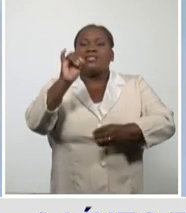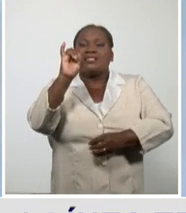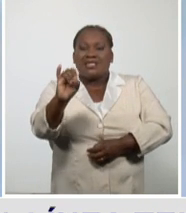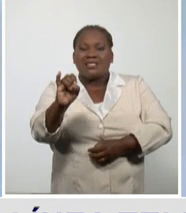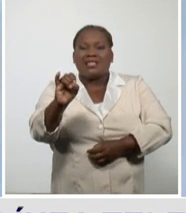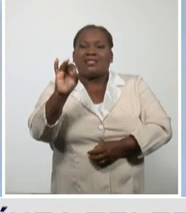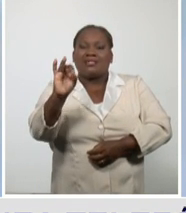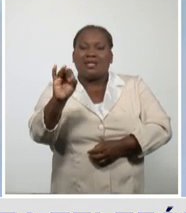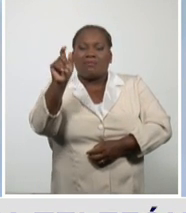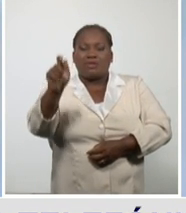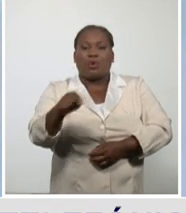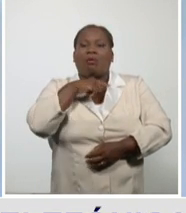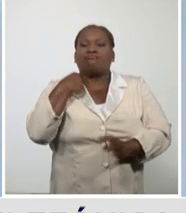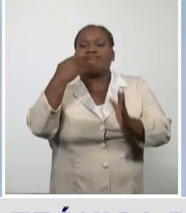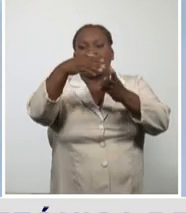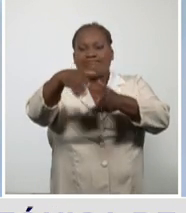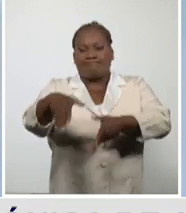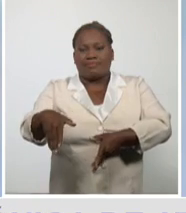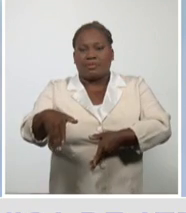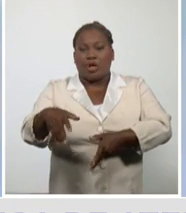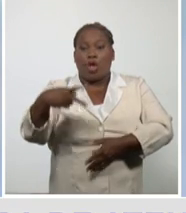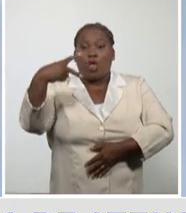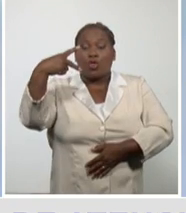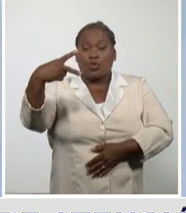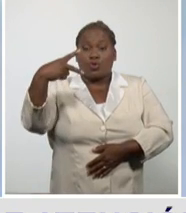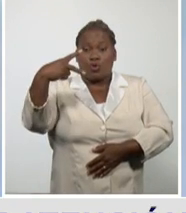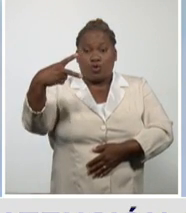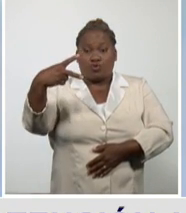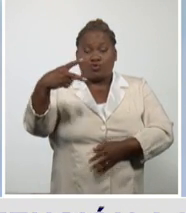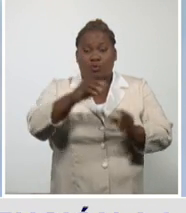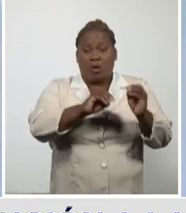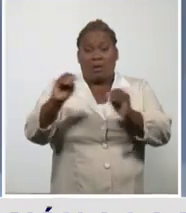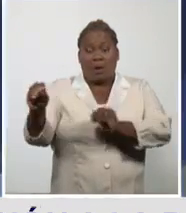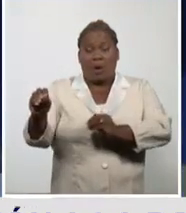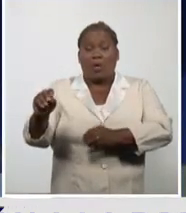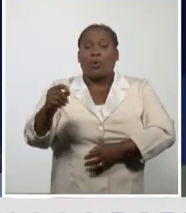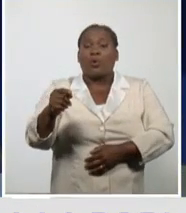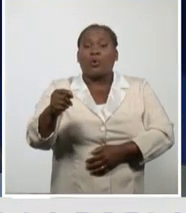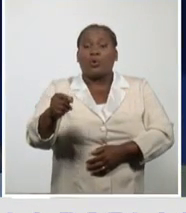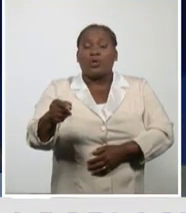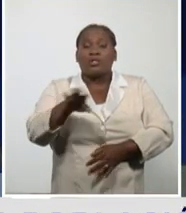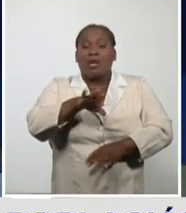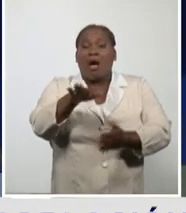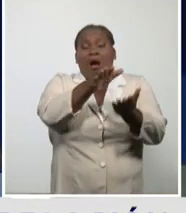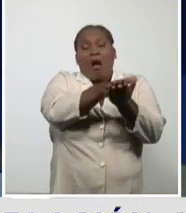fallecidos, 2 que fueron evacuados y ya se acumulan